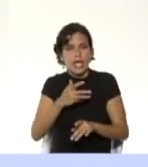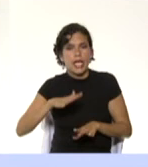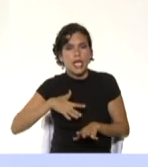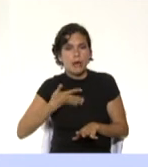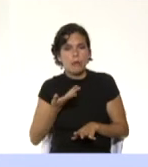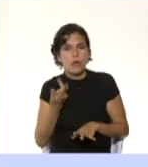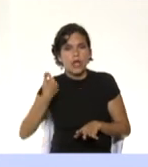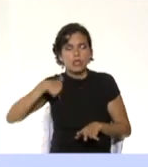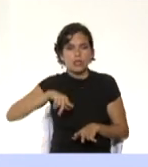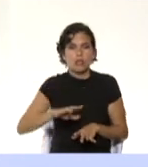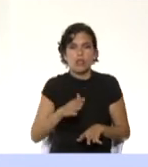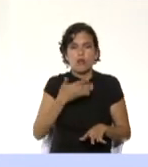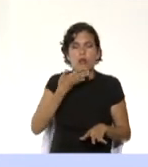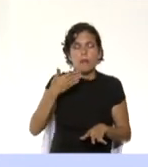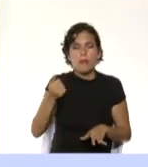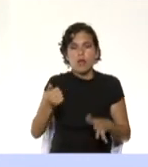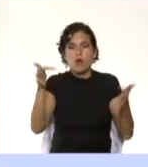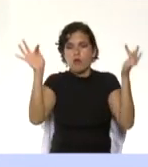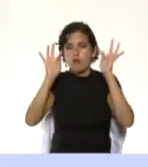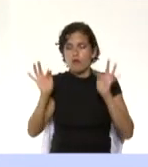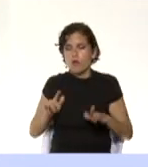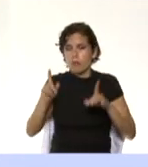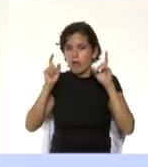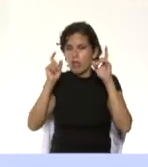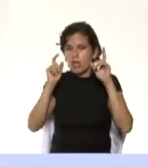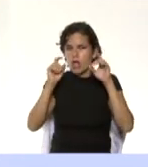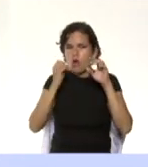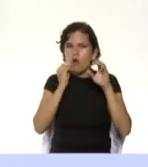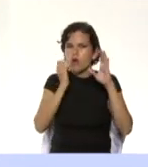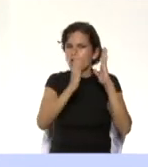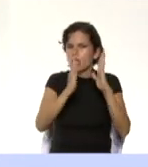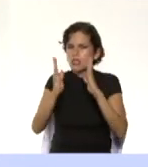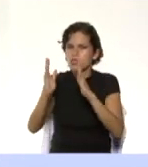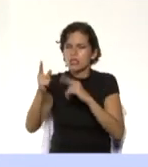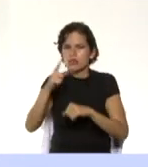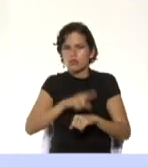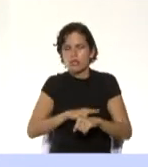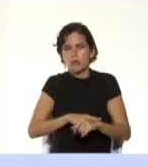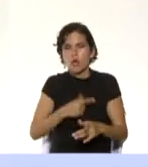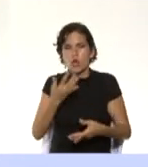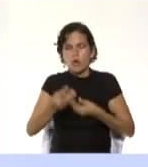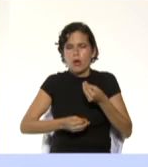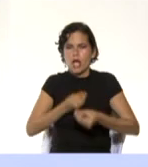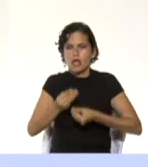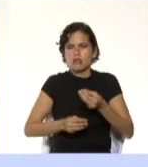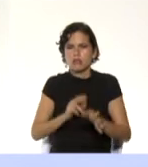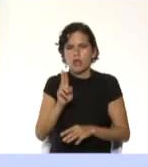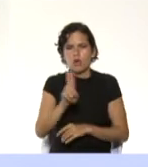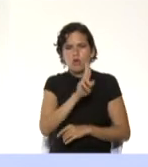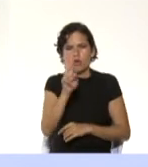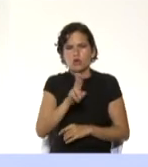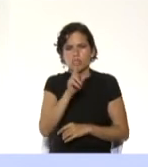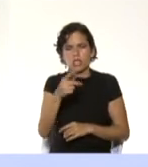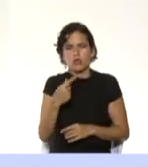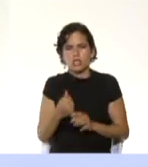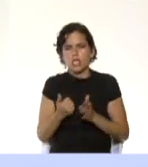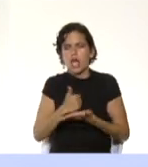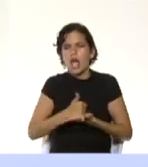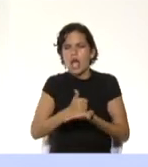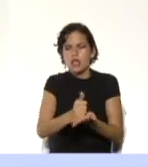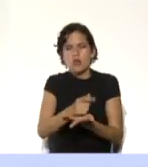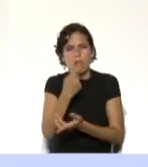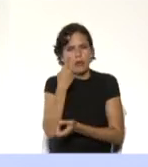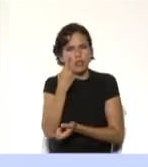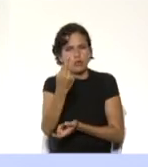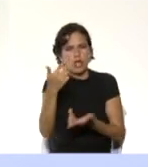puedan tener una mejor manera de organizar su tiempo. Lo van a hacer utilizando esas ayudas visuales, una